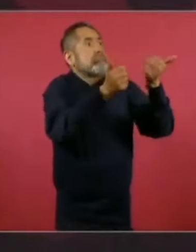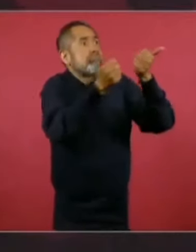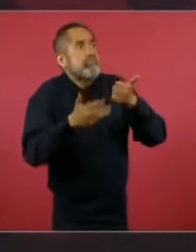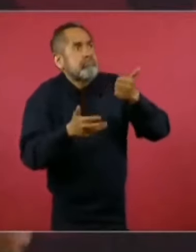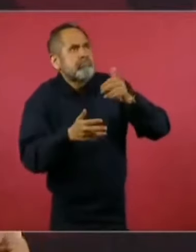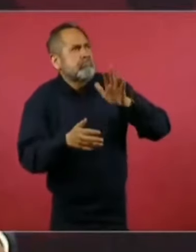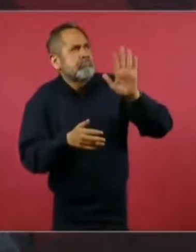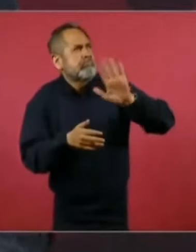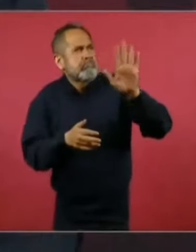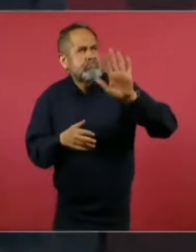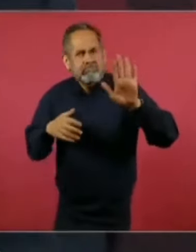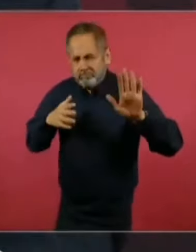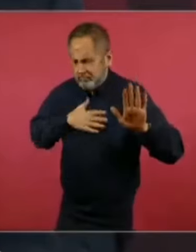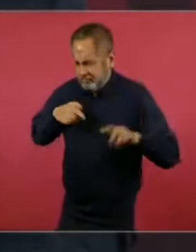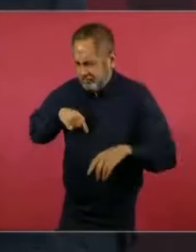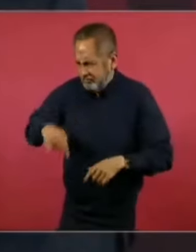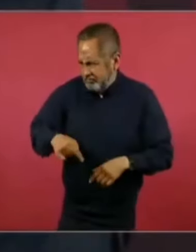balanza comercial